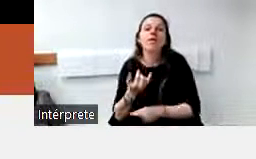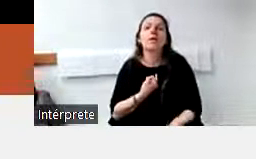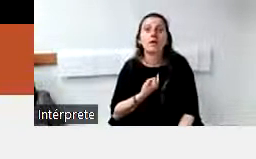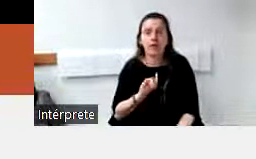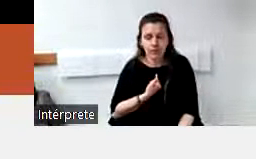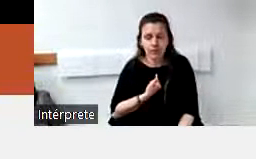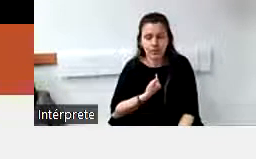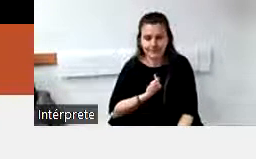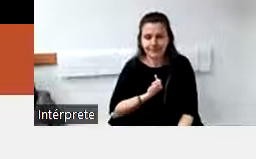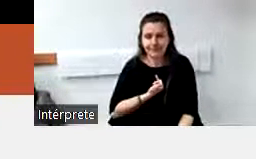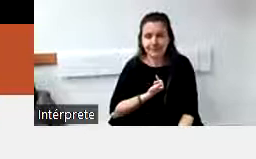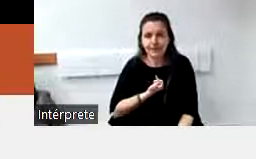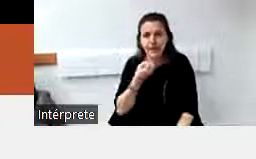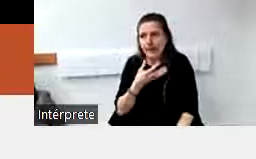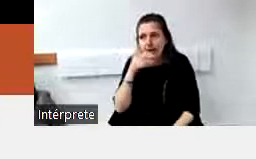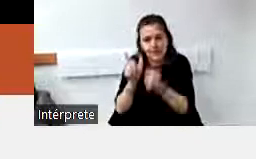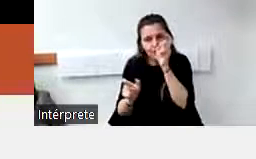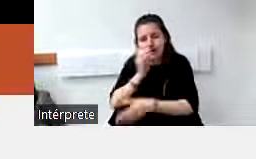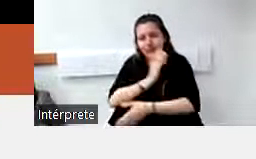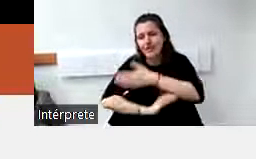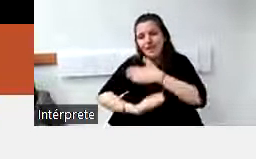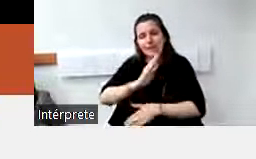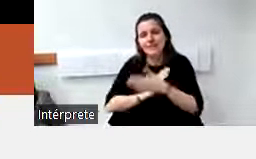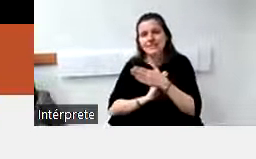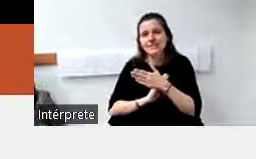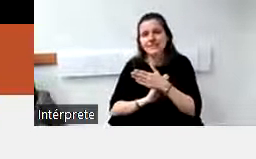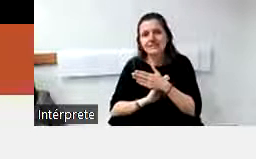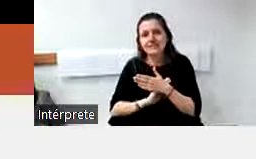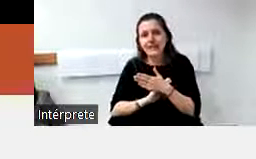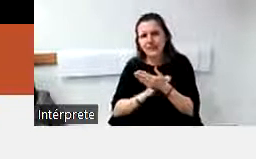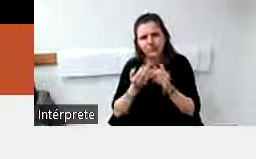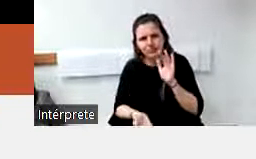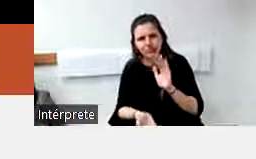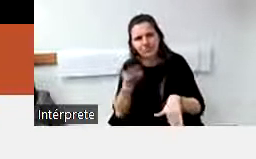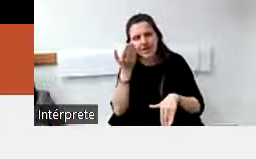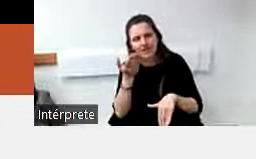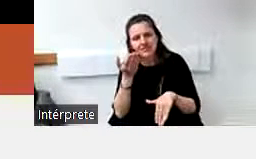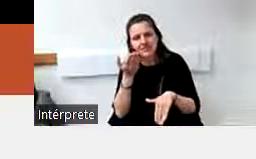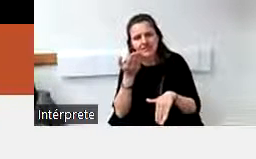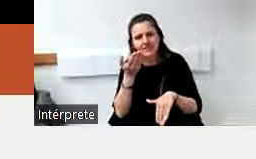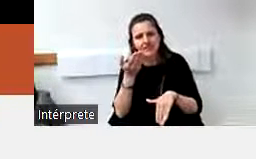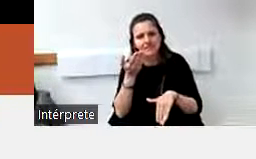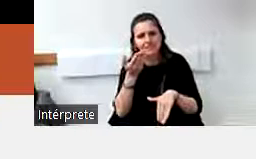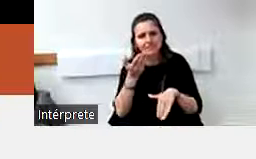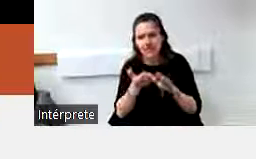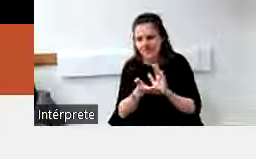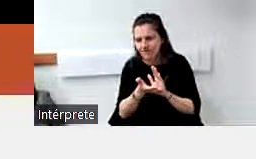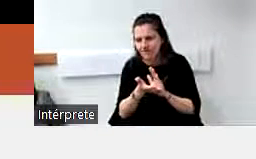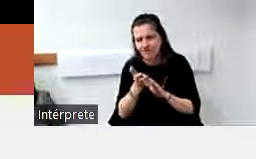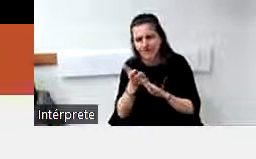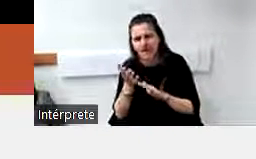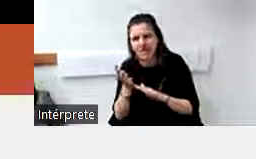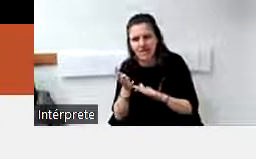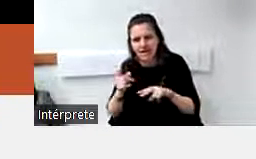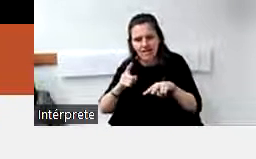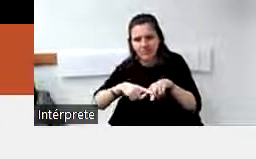vieron, las personas con discapacidad tienen mayor proporción, mayores chances de tener ITS y VIH, y